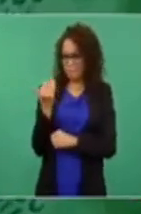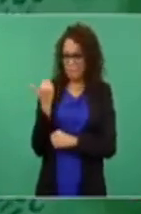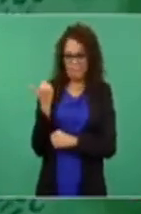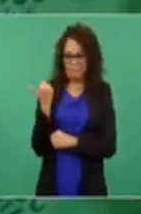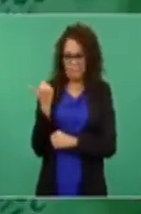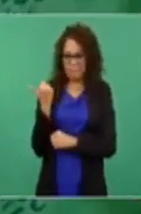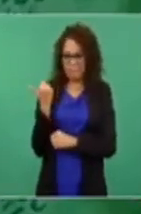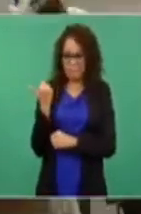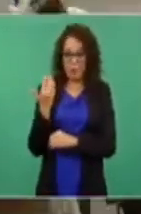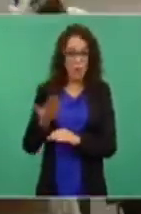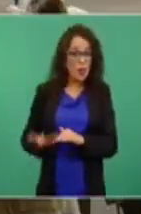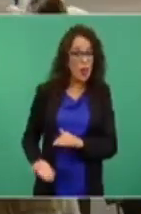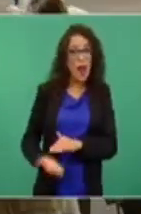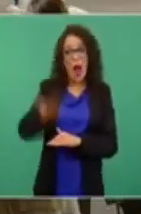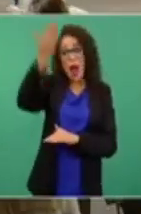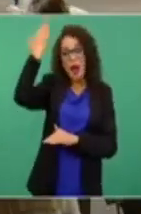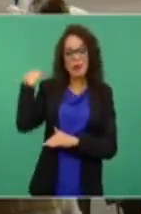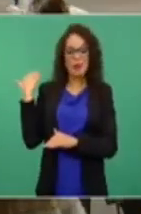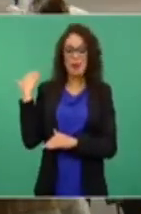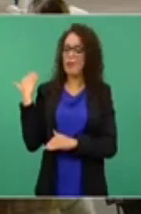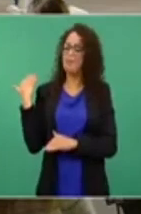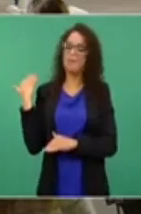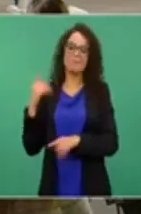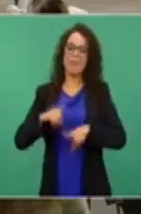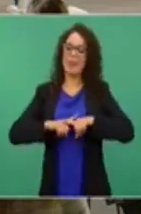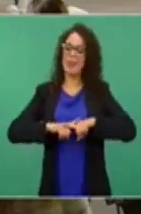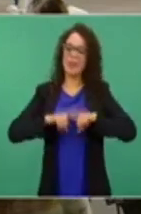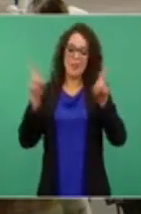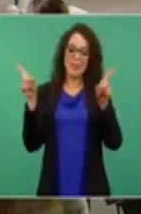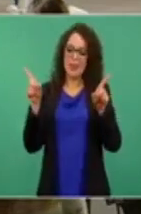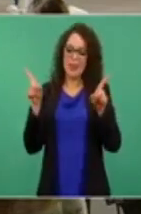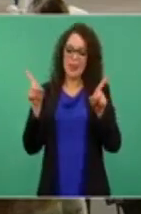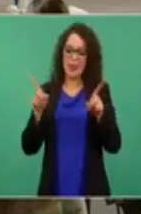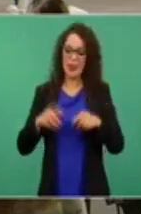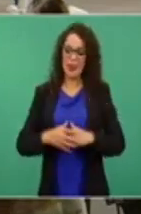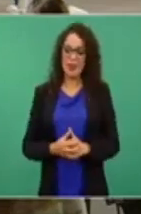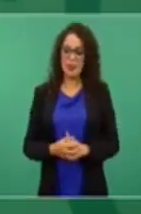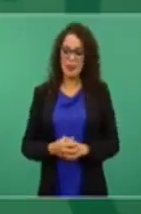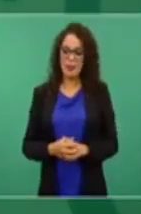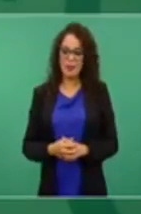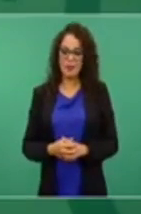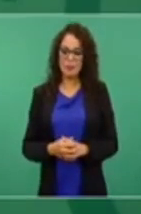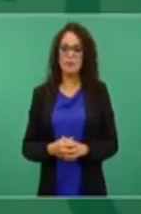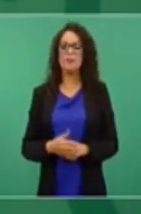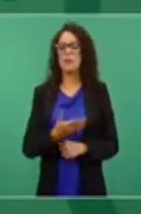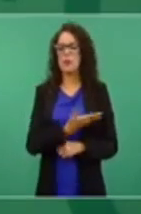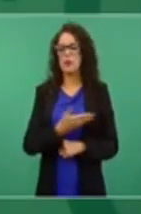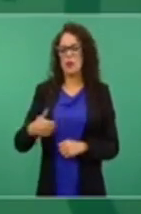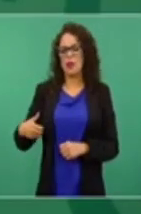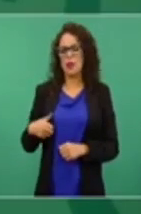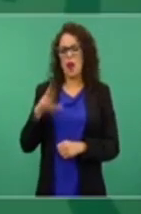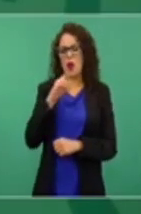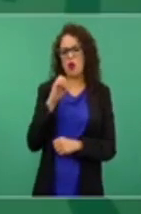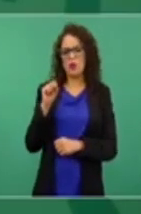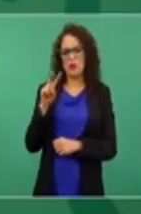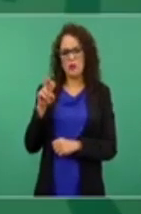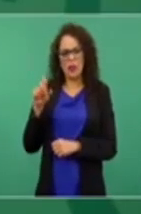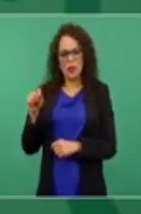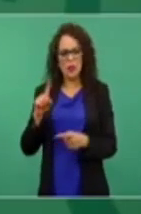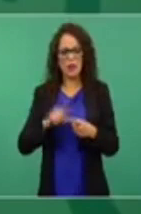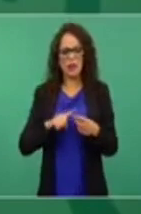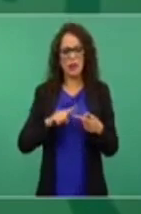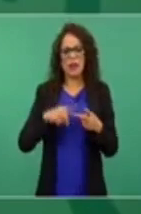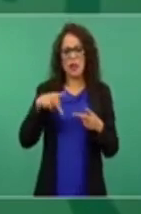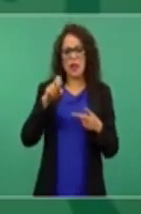Antes no era así. Claro, hubieron excepciones con el presidente Roosevelt, con el presidente Kennedy, que